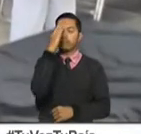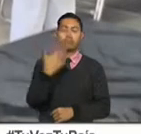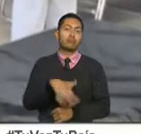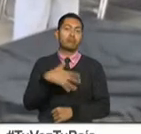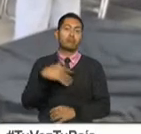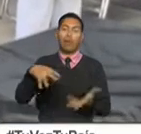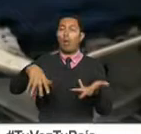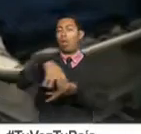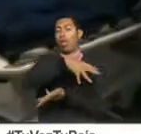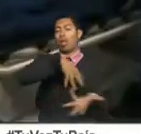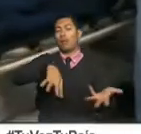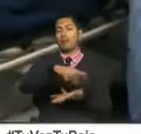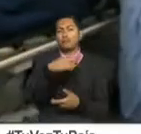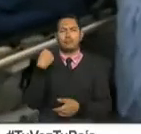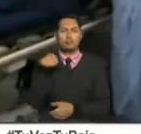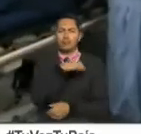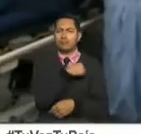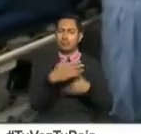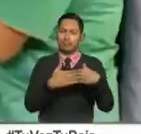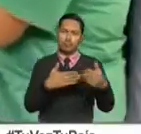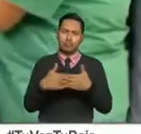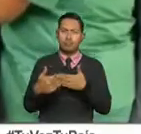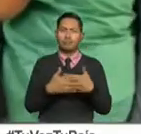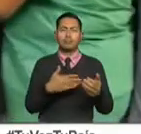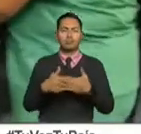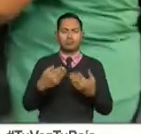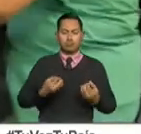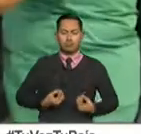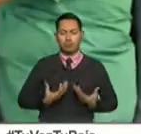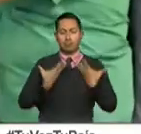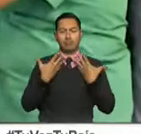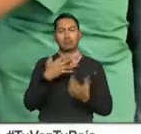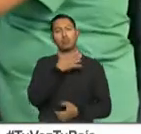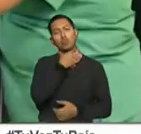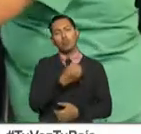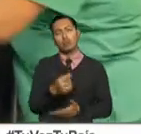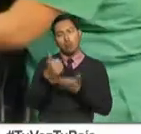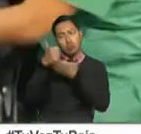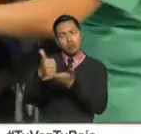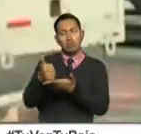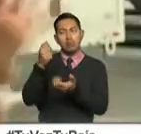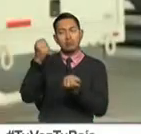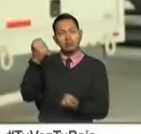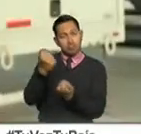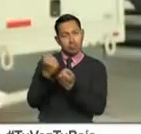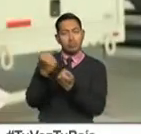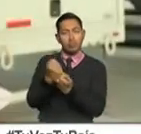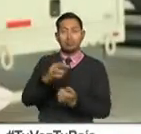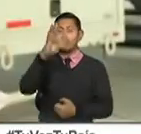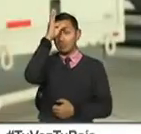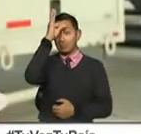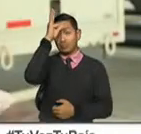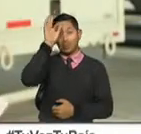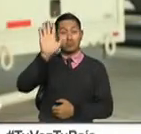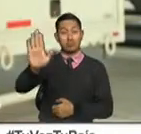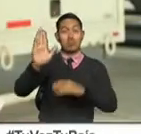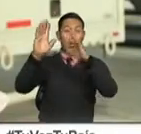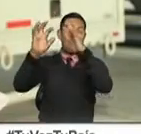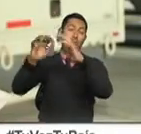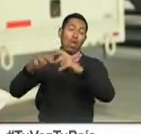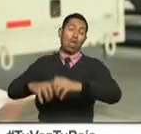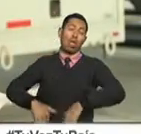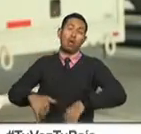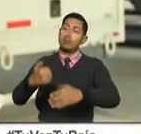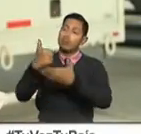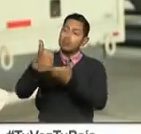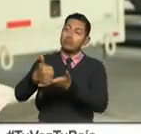dio mucho gusto el saber que íbamos a ayudar a las personas allá, porque el hospital que estaba allá se había caído, no servía para nada,